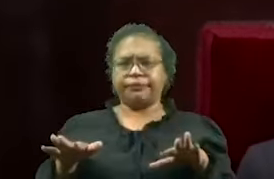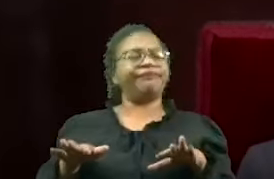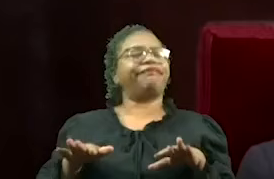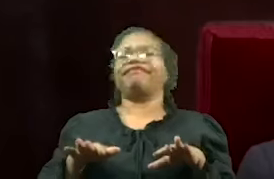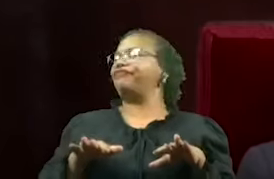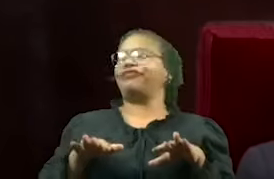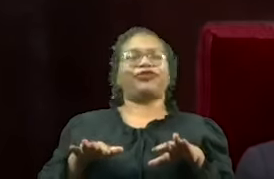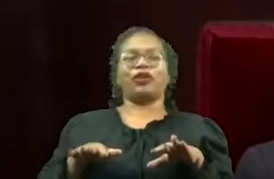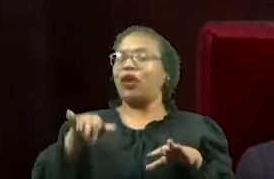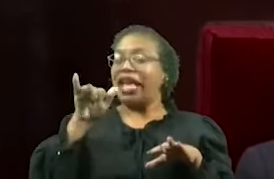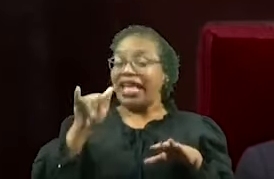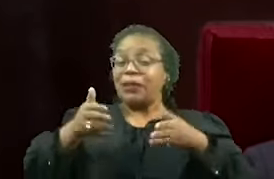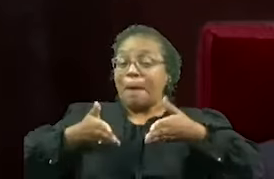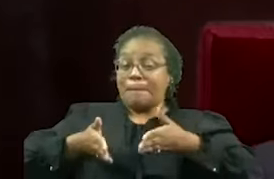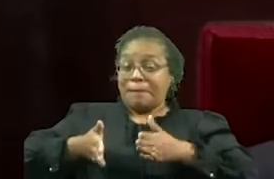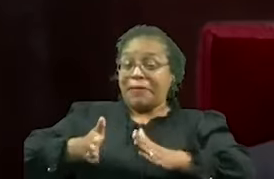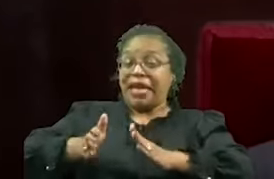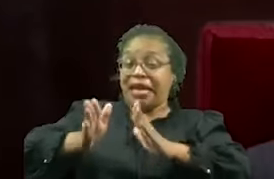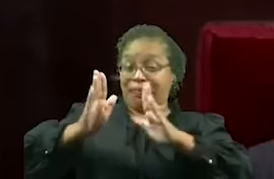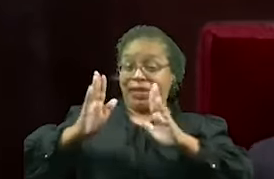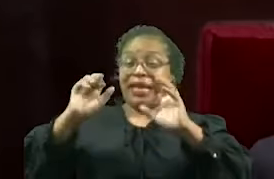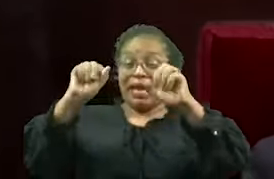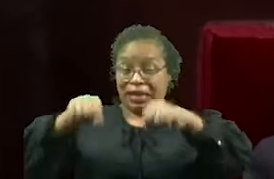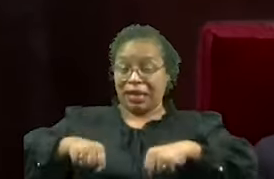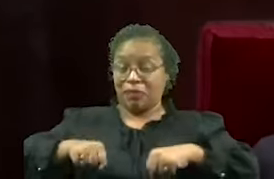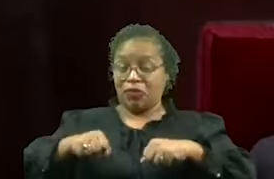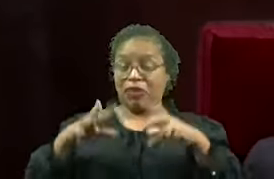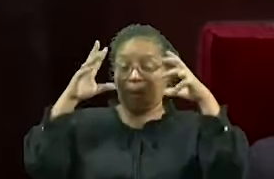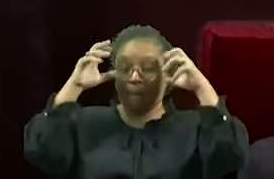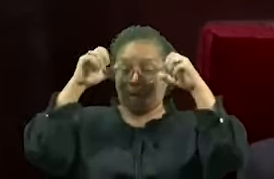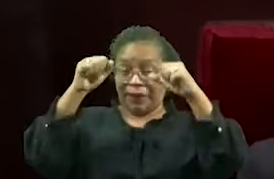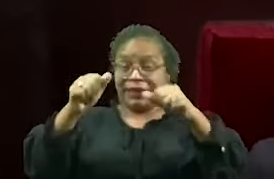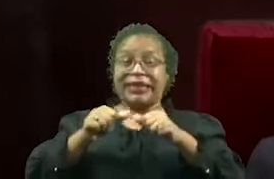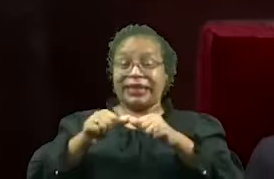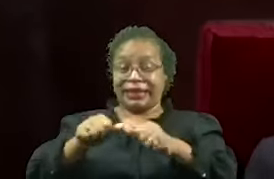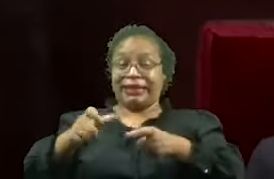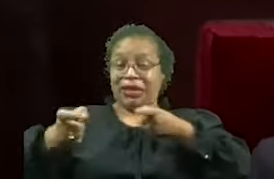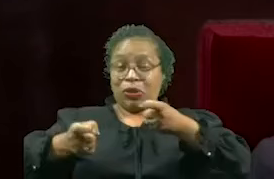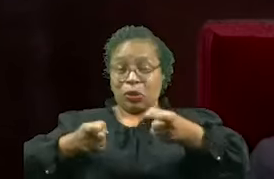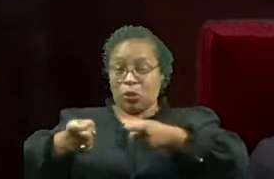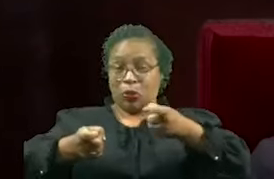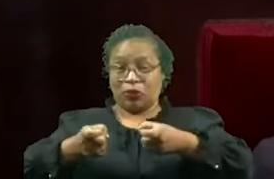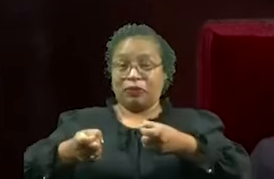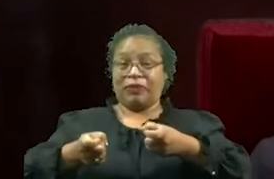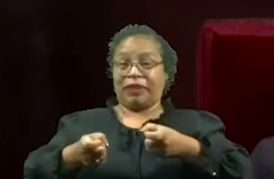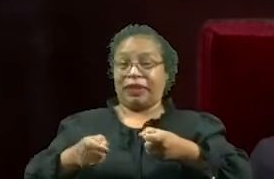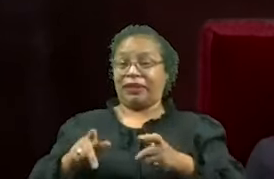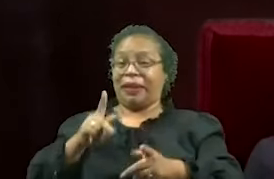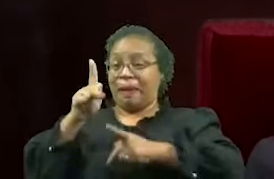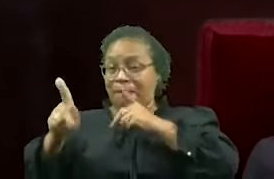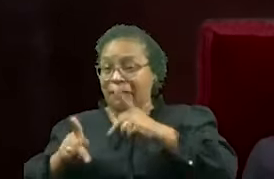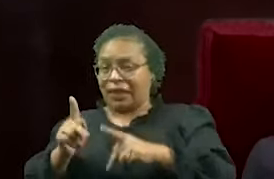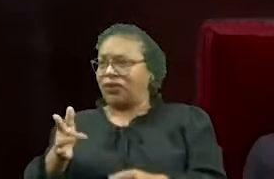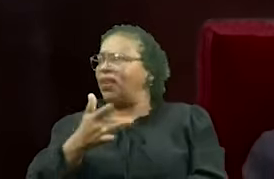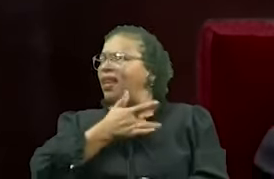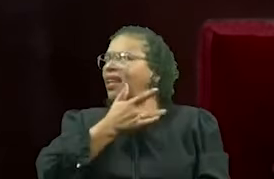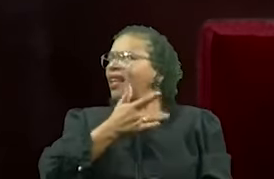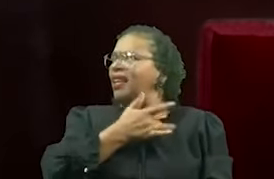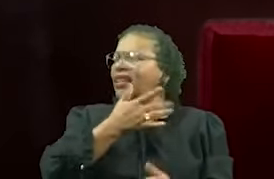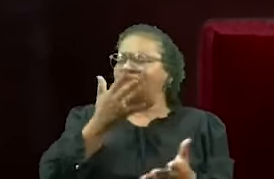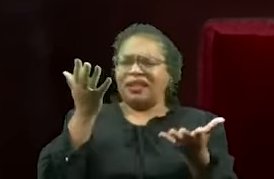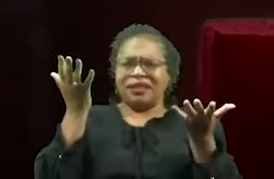un poder absoluto que erosionó las instituciones reprimió a los ciudadanos y sumió al país en una penumbra